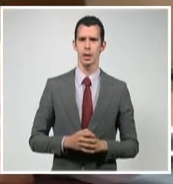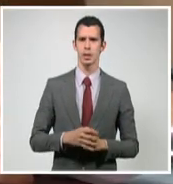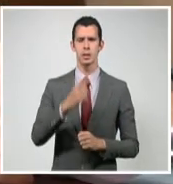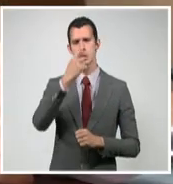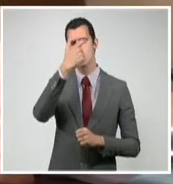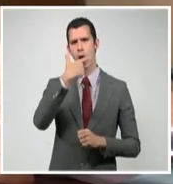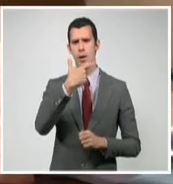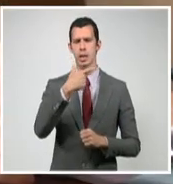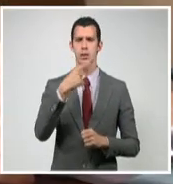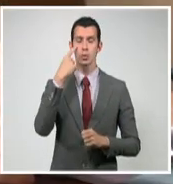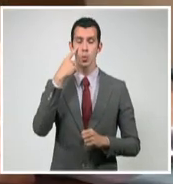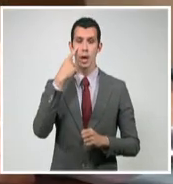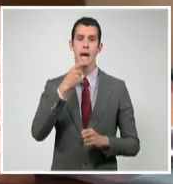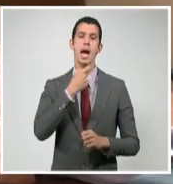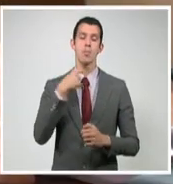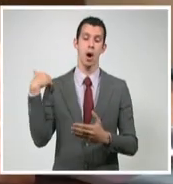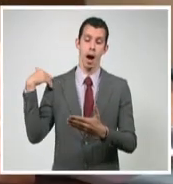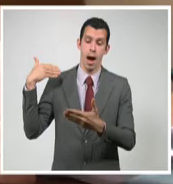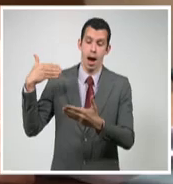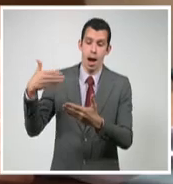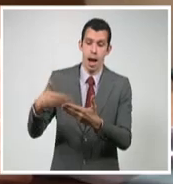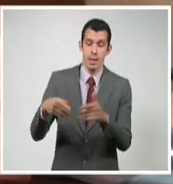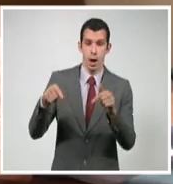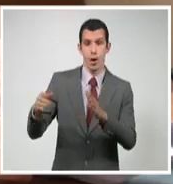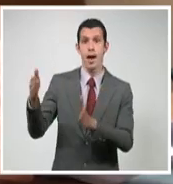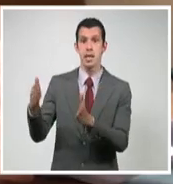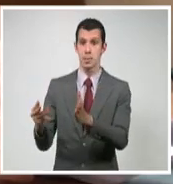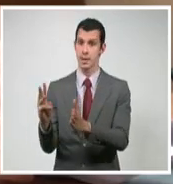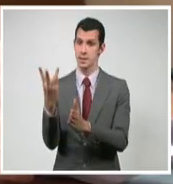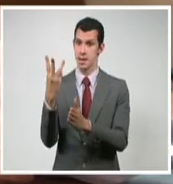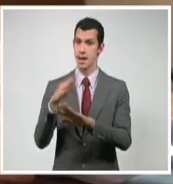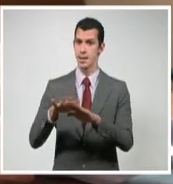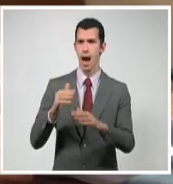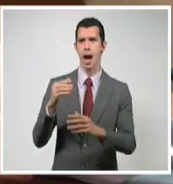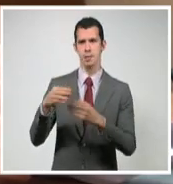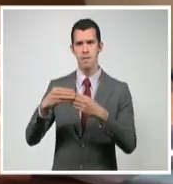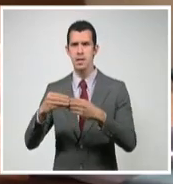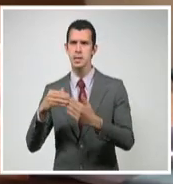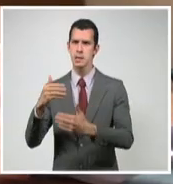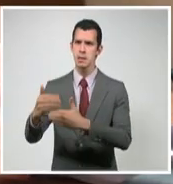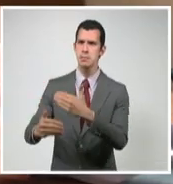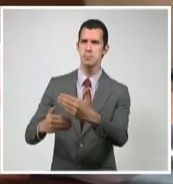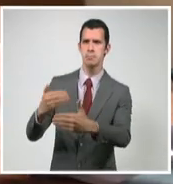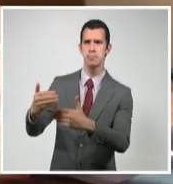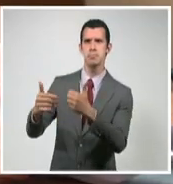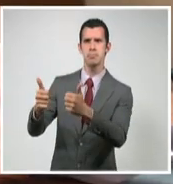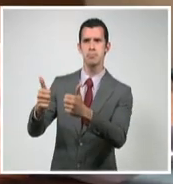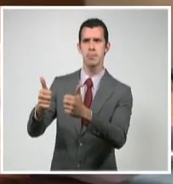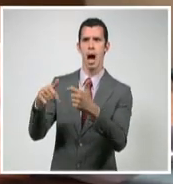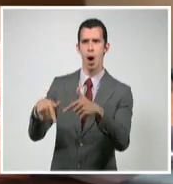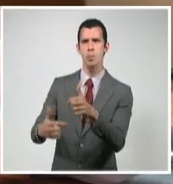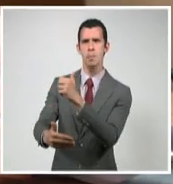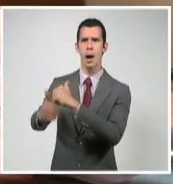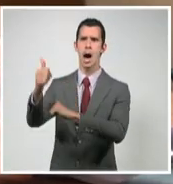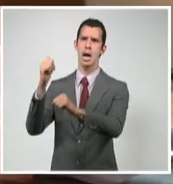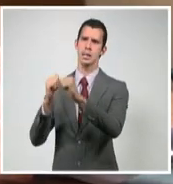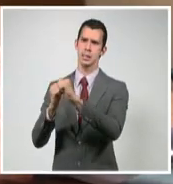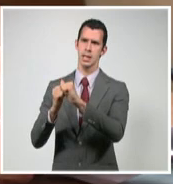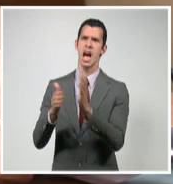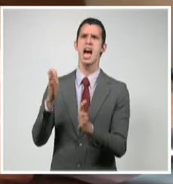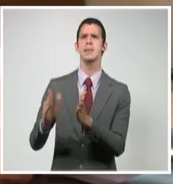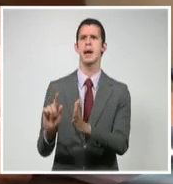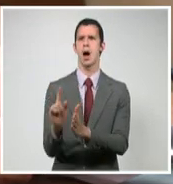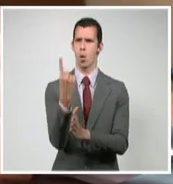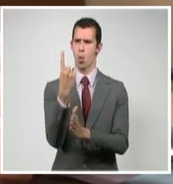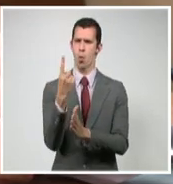que se encontraba en la fase 3 de la etapa de recuperación pasarla a la fase 1 de la etapa de recuperación la provincia ha tenido